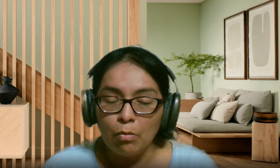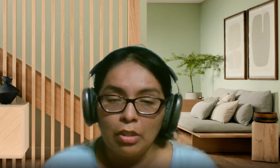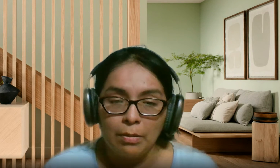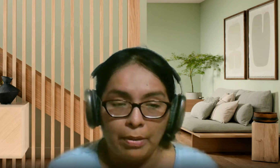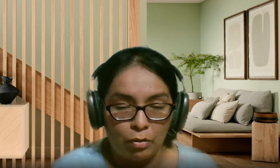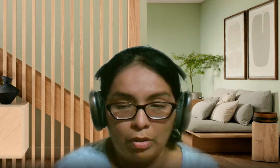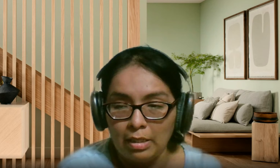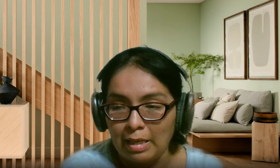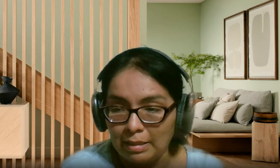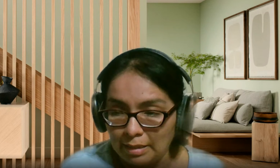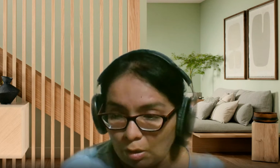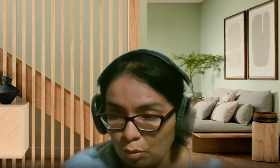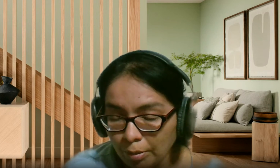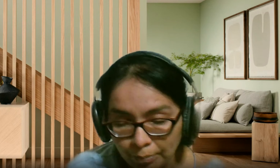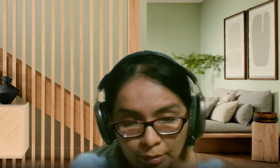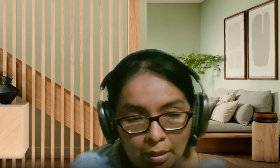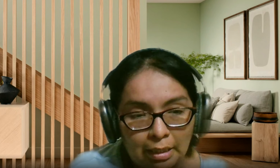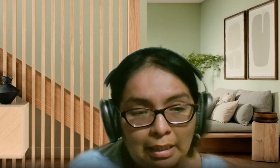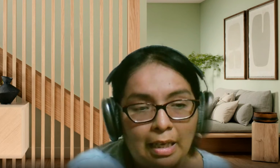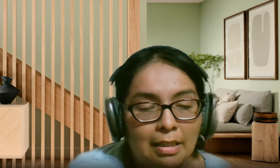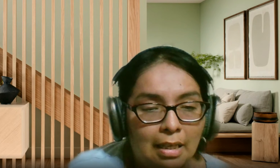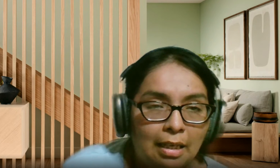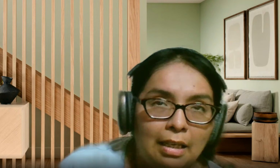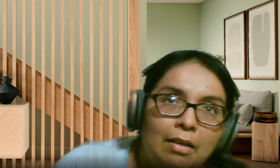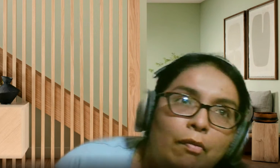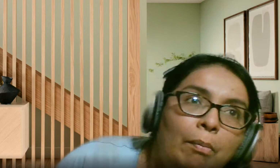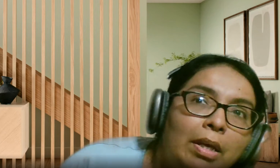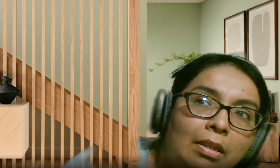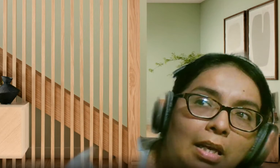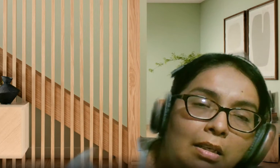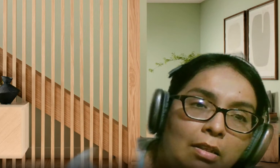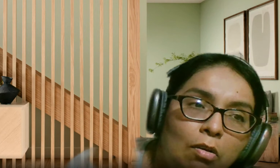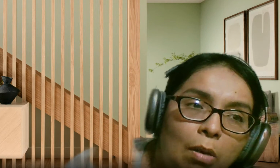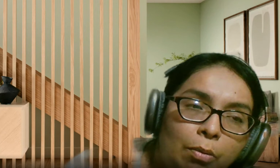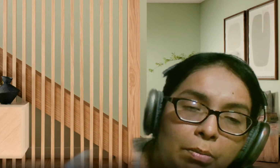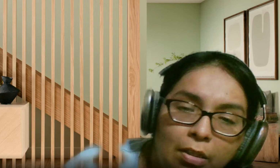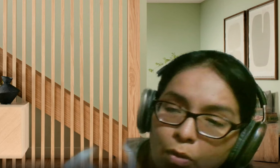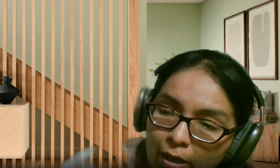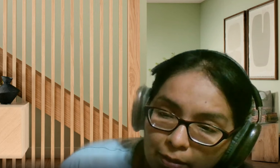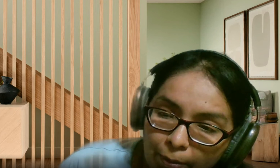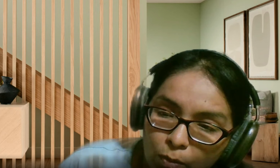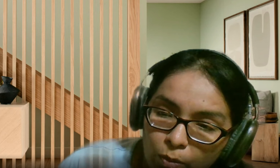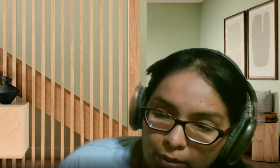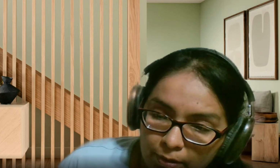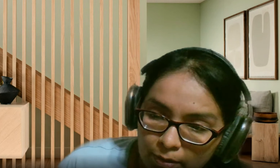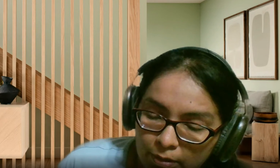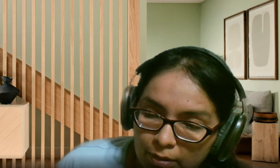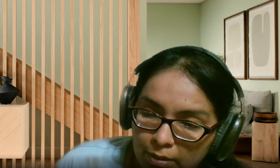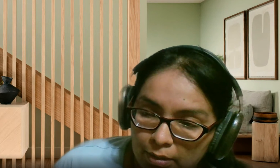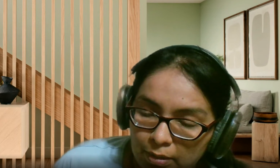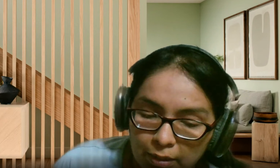hay muchas personas hasta hoy que fomentan, ¿no?, el movimiento